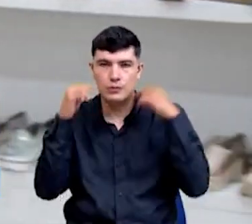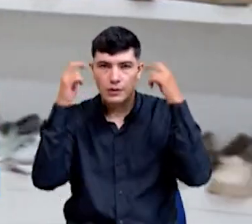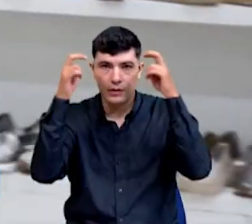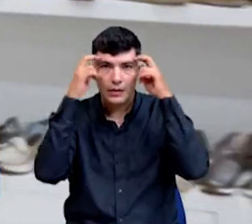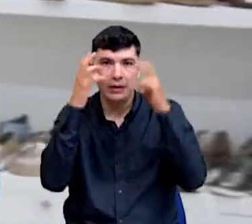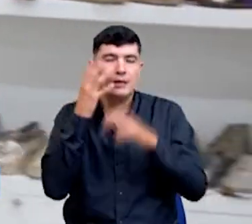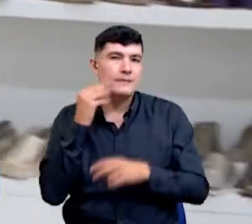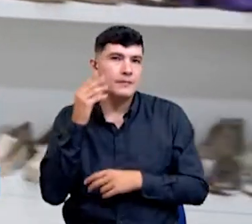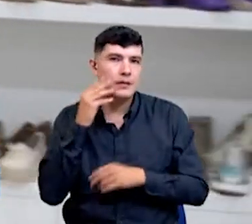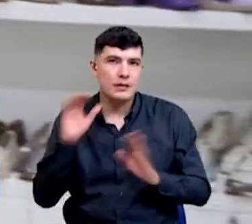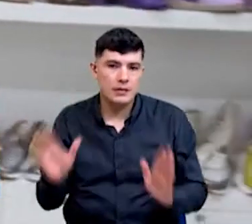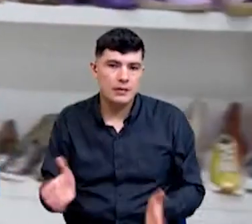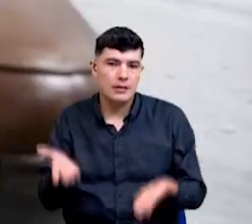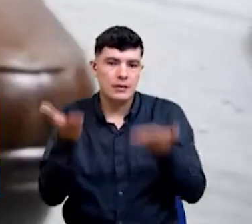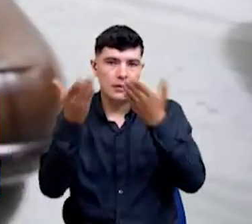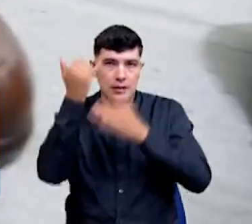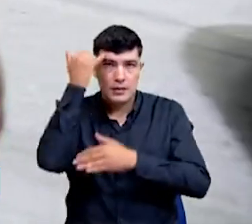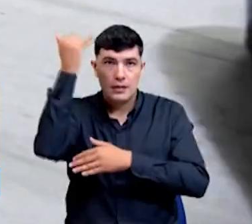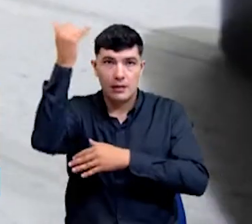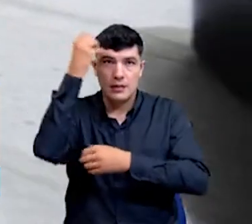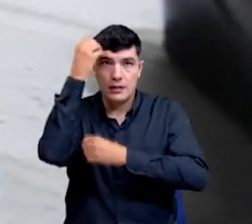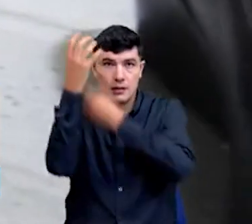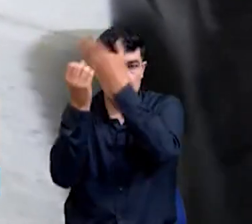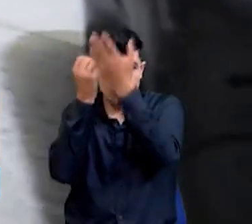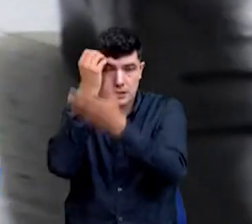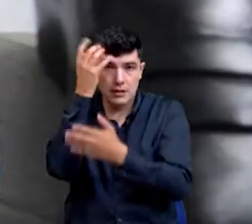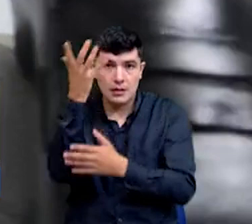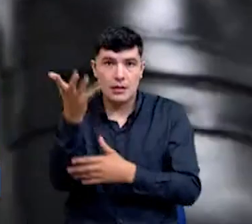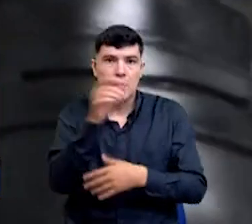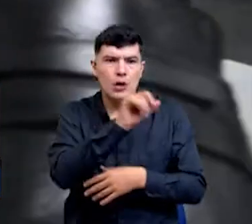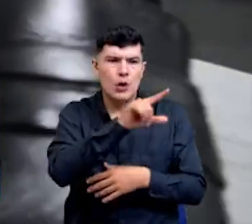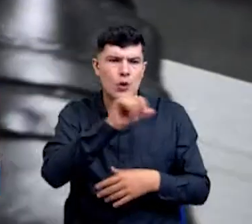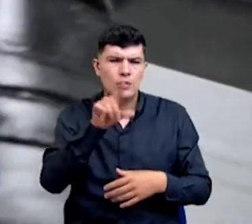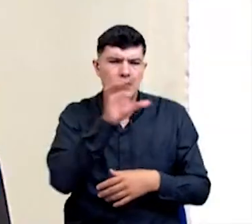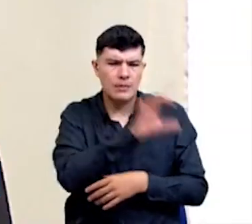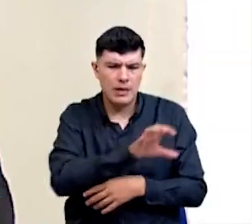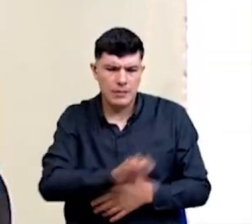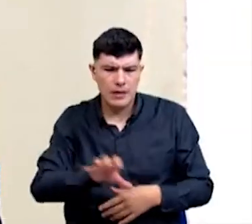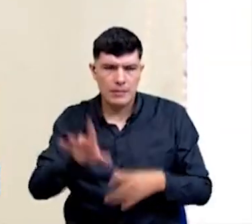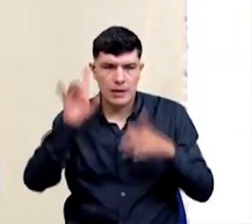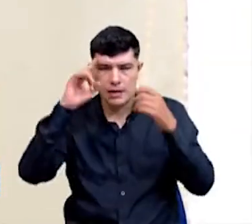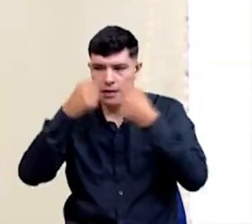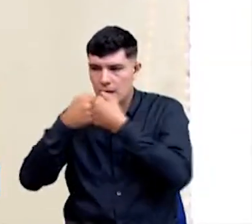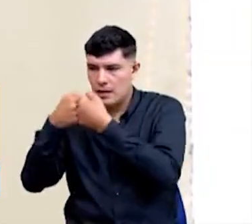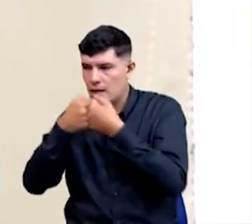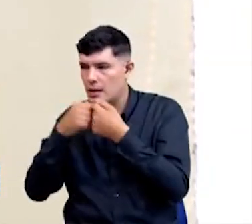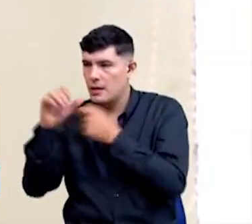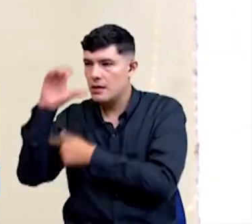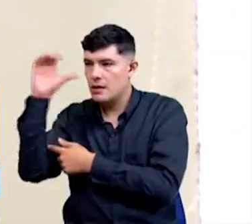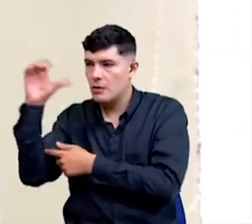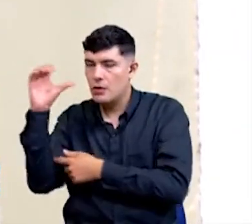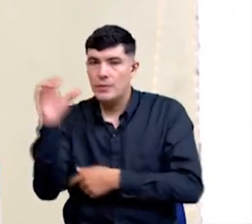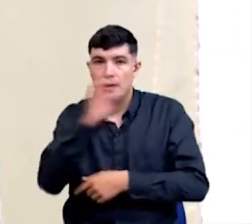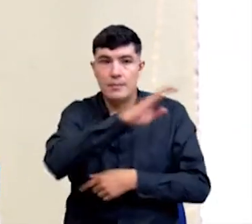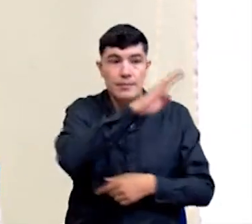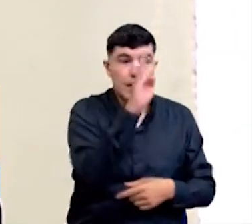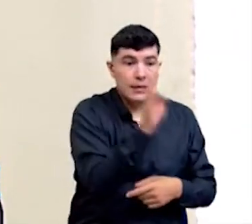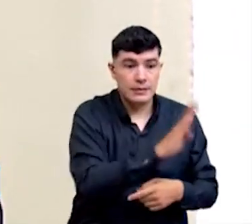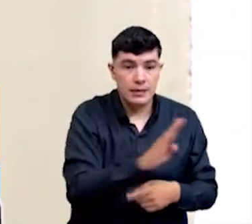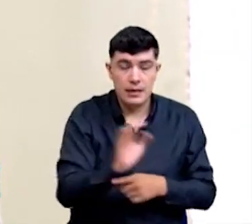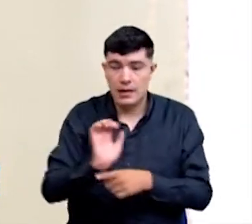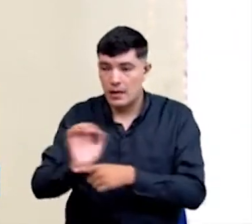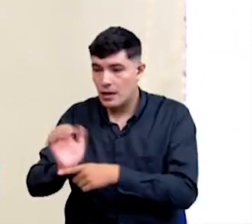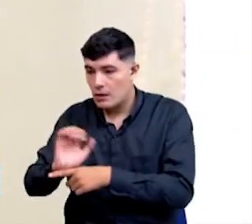la mejora continua la innovación pues son 11 países junto a Colombia que agrupan desde Brasil desde